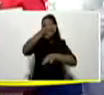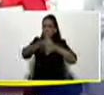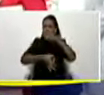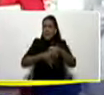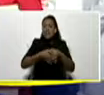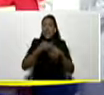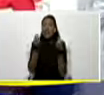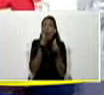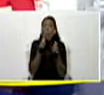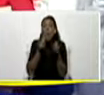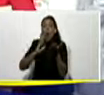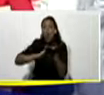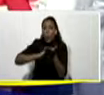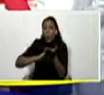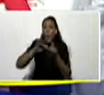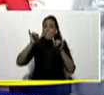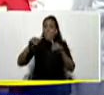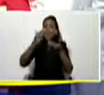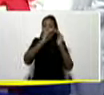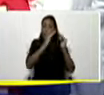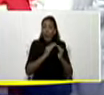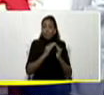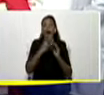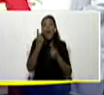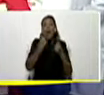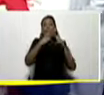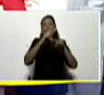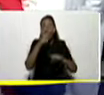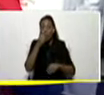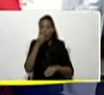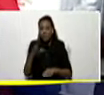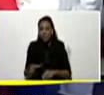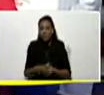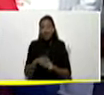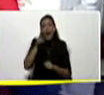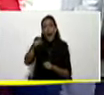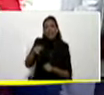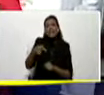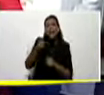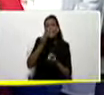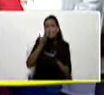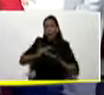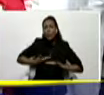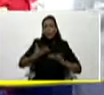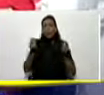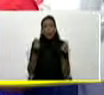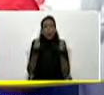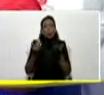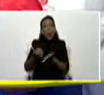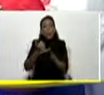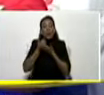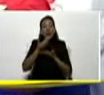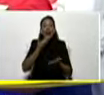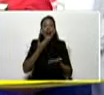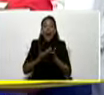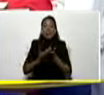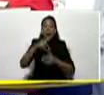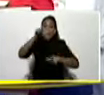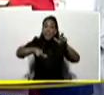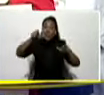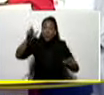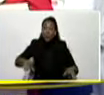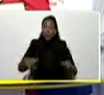1x10. Muy efectivo aquí en el municipio de Pacastillo, hemos trabajado con eso, nos han dado mucho beneficio a los